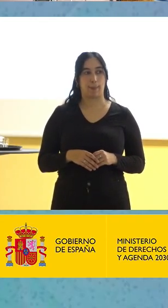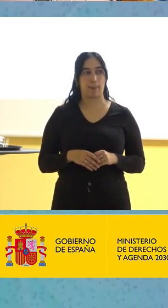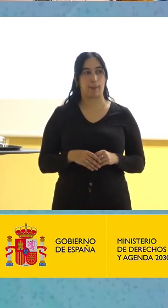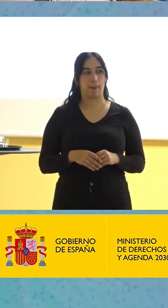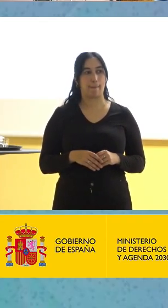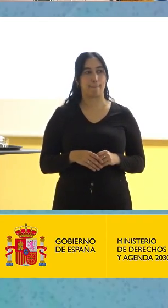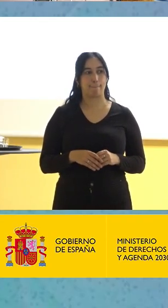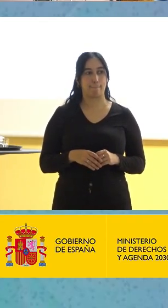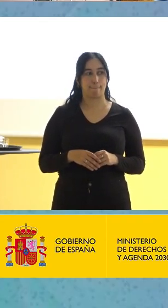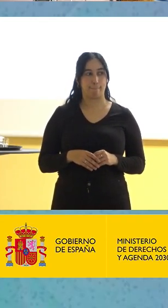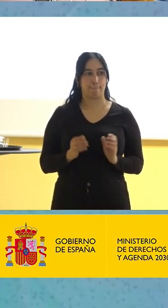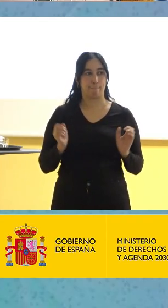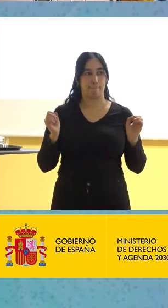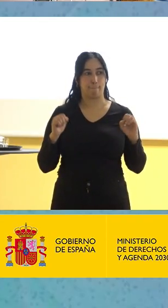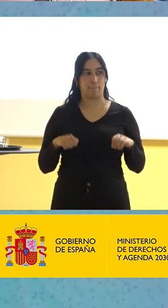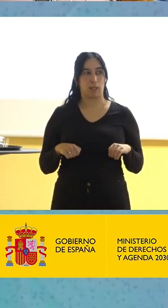Vale,